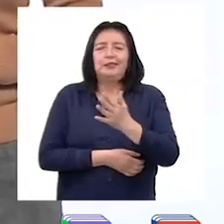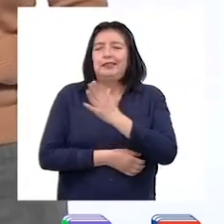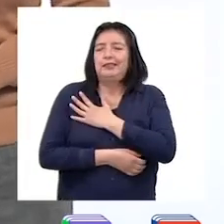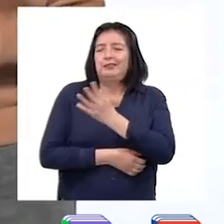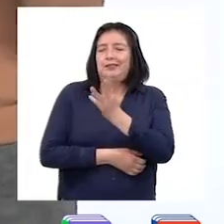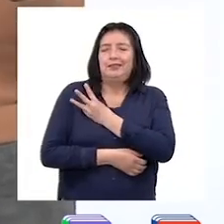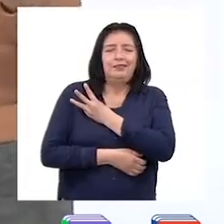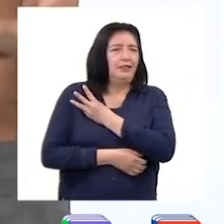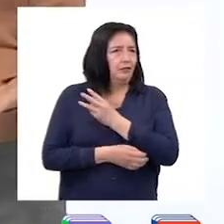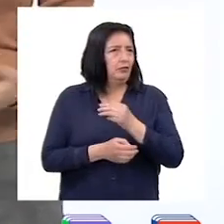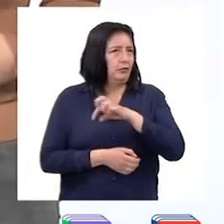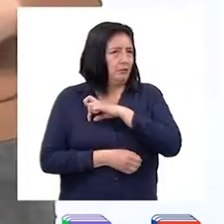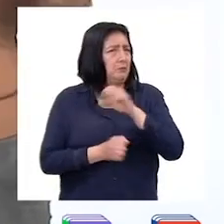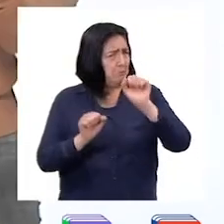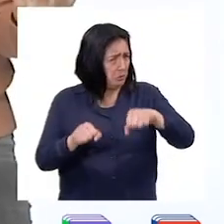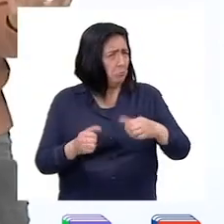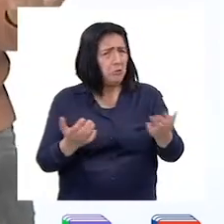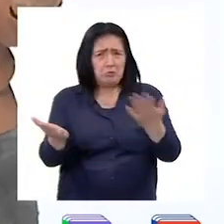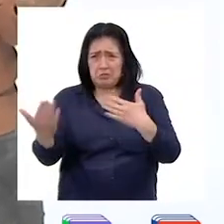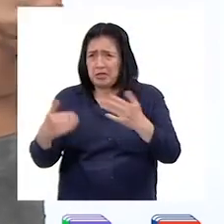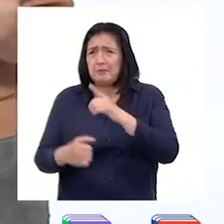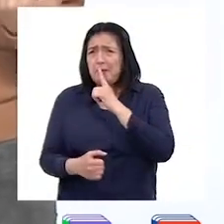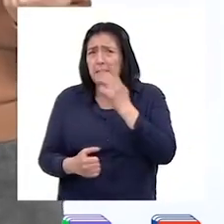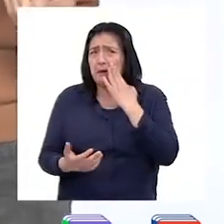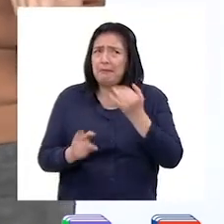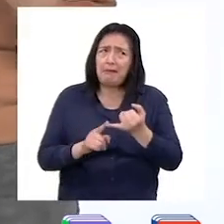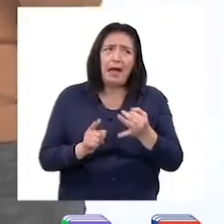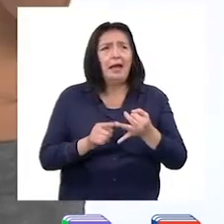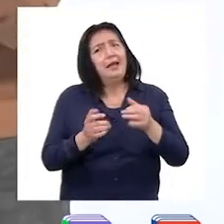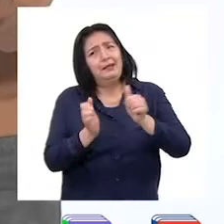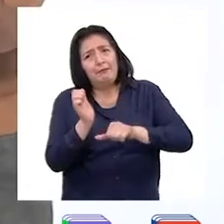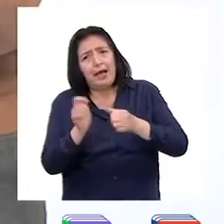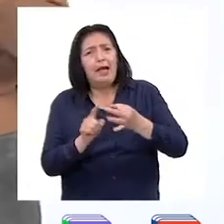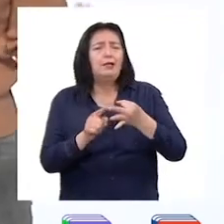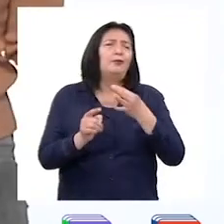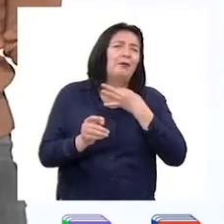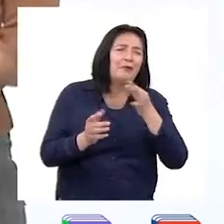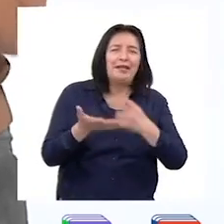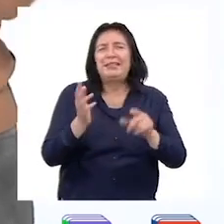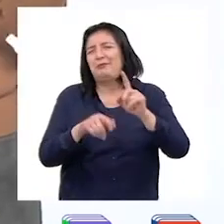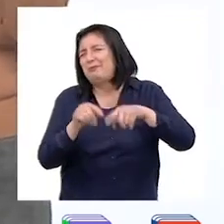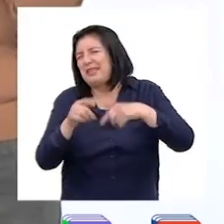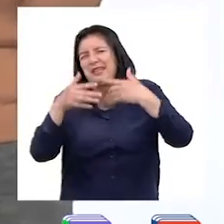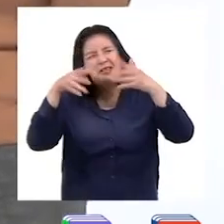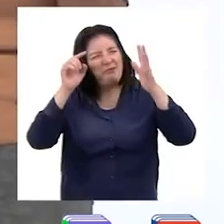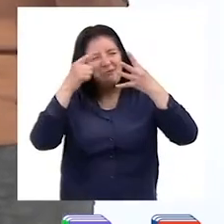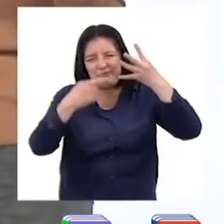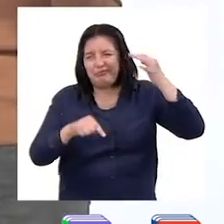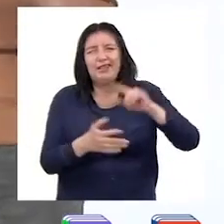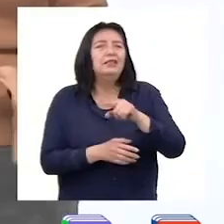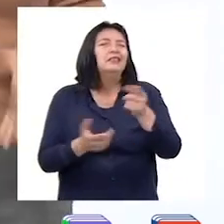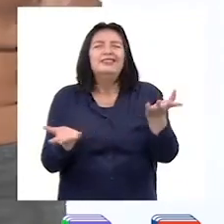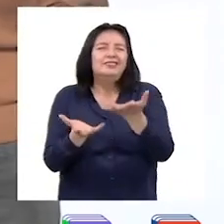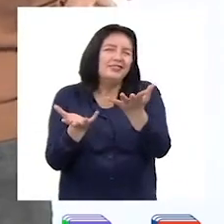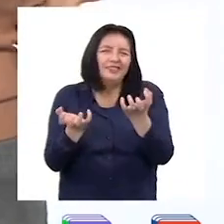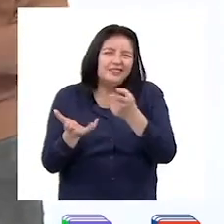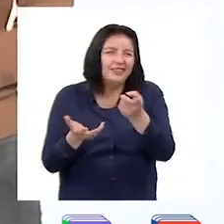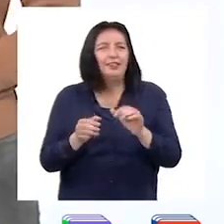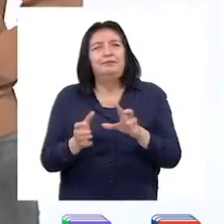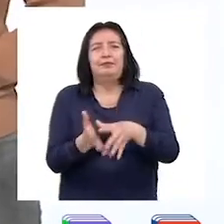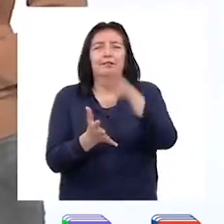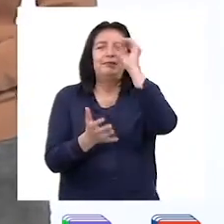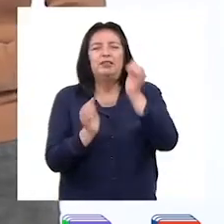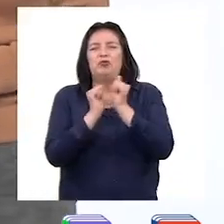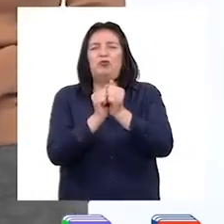grado de primaria, pero pueden invitar a papá, a mamá, a hermanos, a abuelitos, primos, etcétera, quienes ustedes quieran para aprender